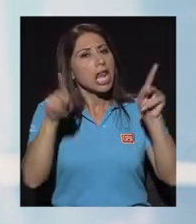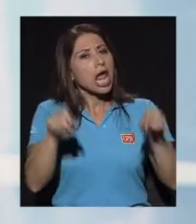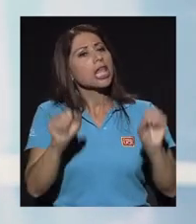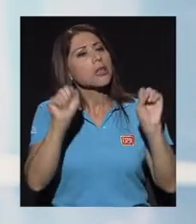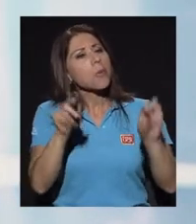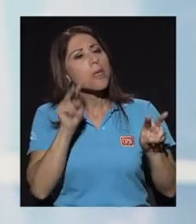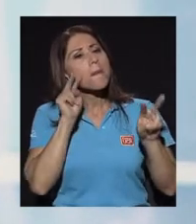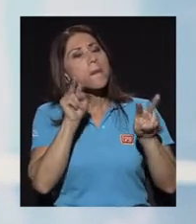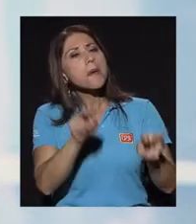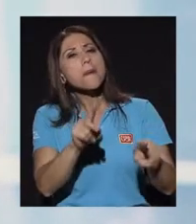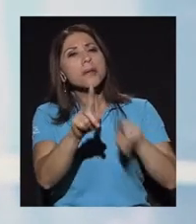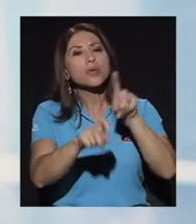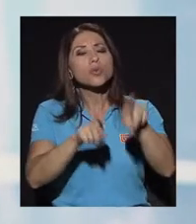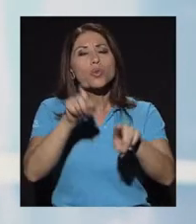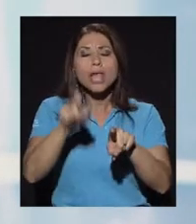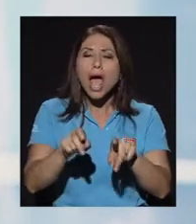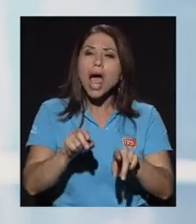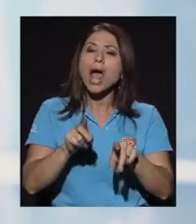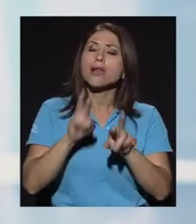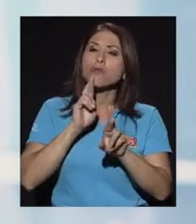ver panfletos, la municipalidad